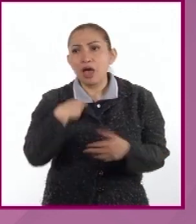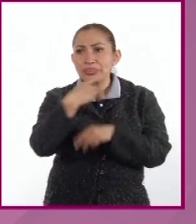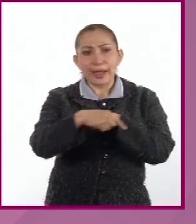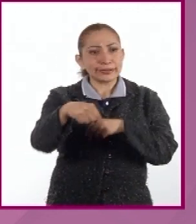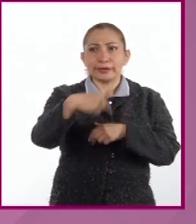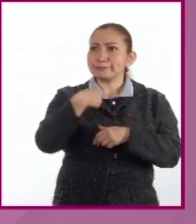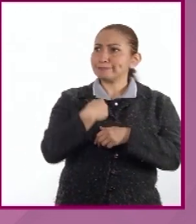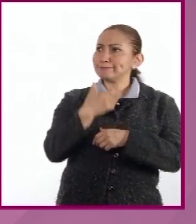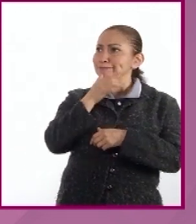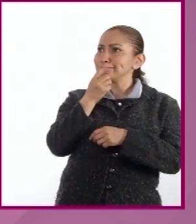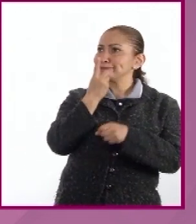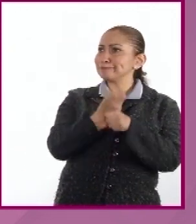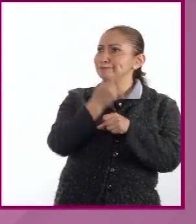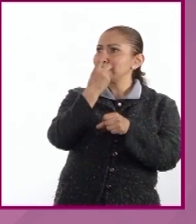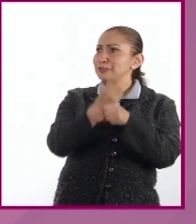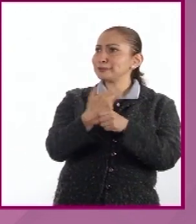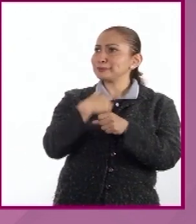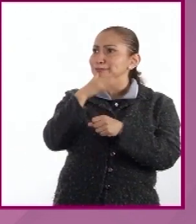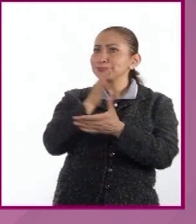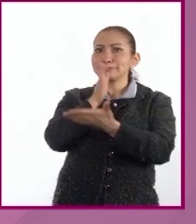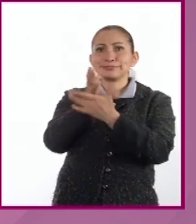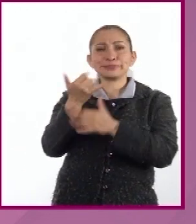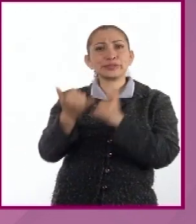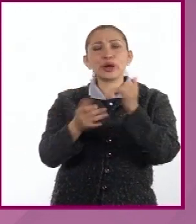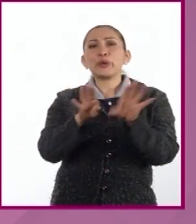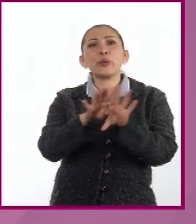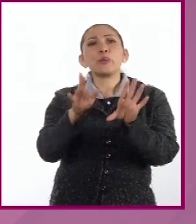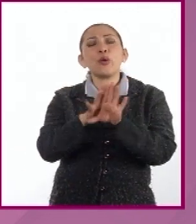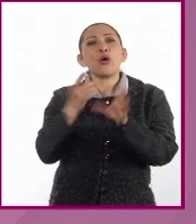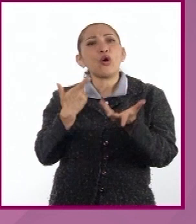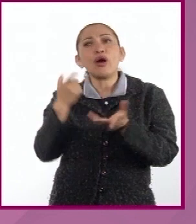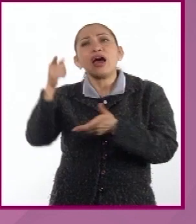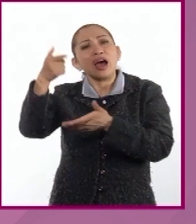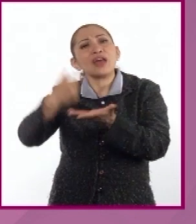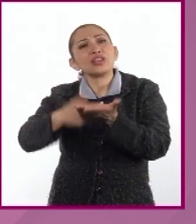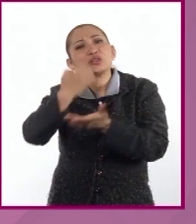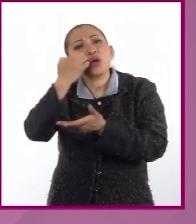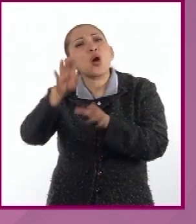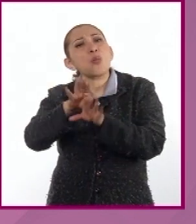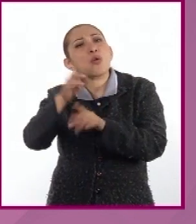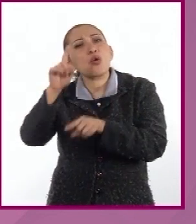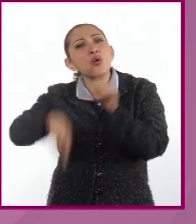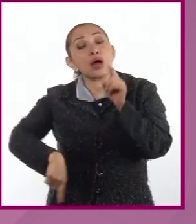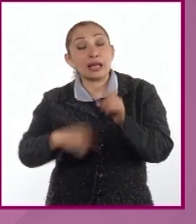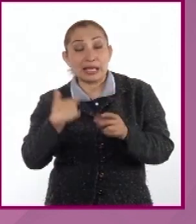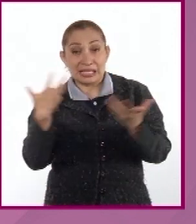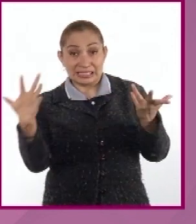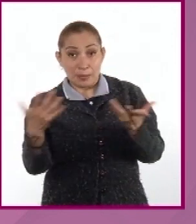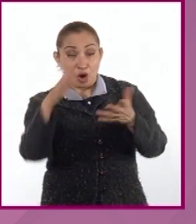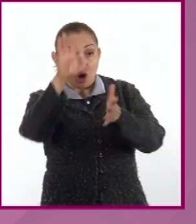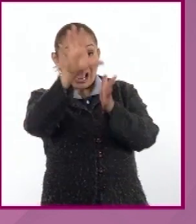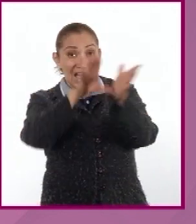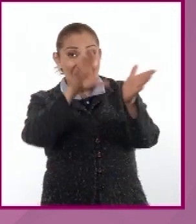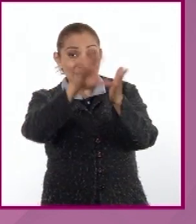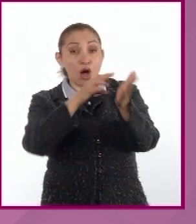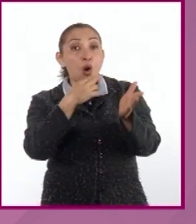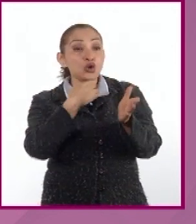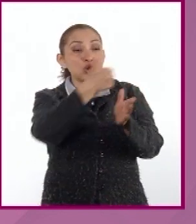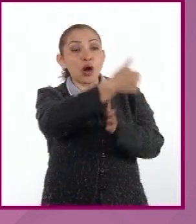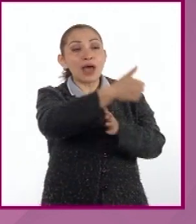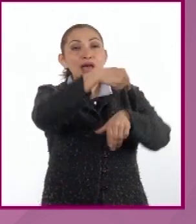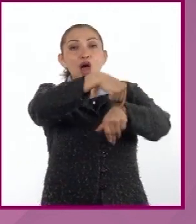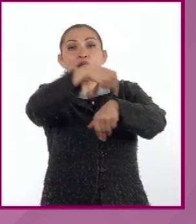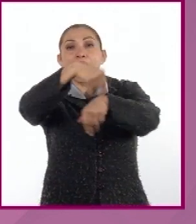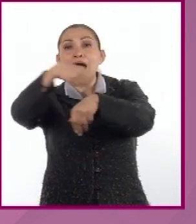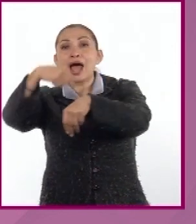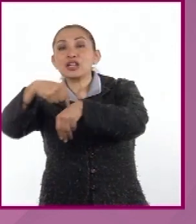a las y los demás. ¿Cómo enfrentaríamos el desafío en la escuela? Elaboramos un calendario de uso de la cancha